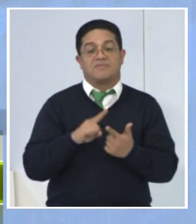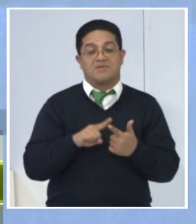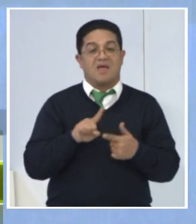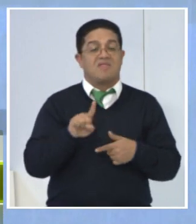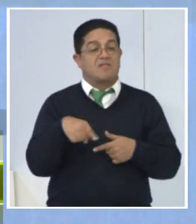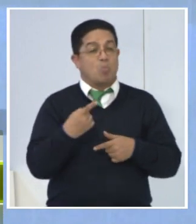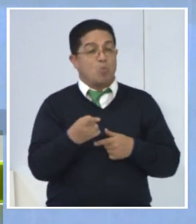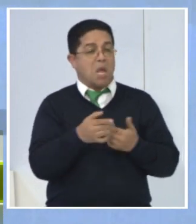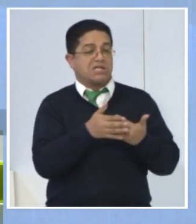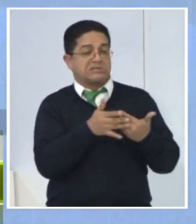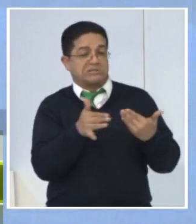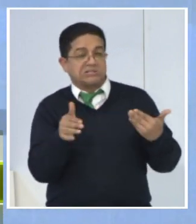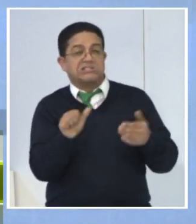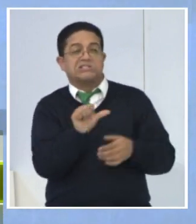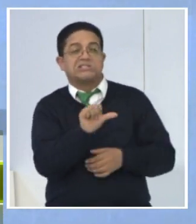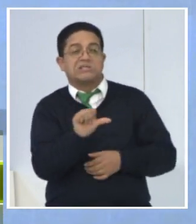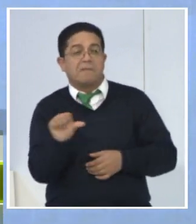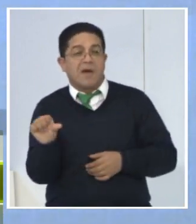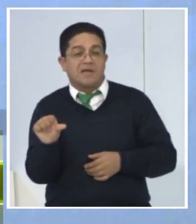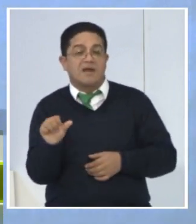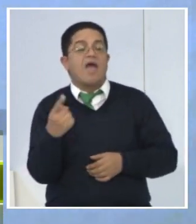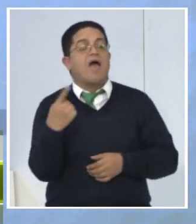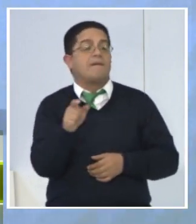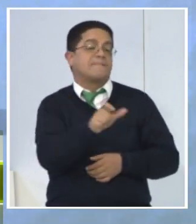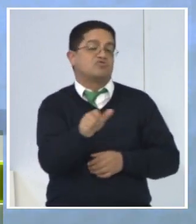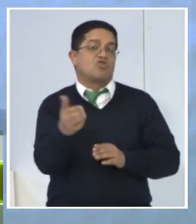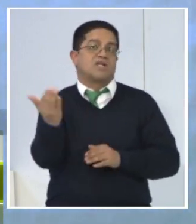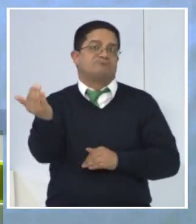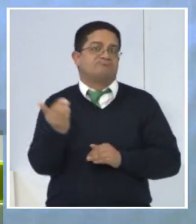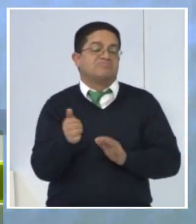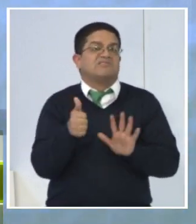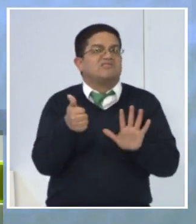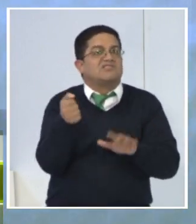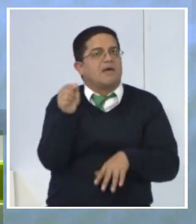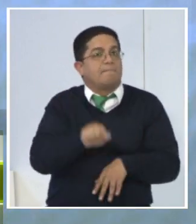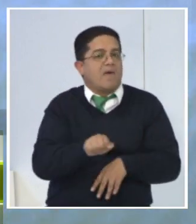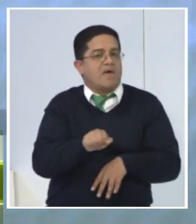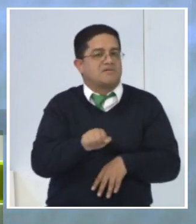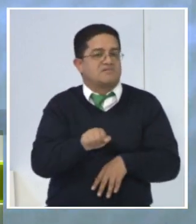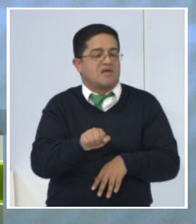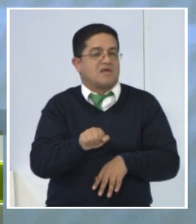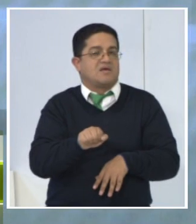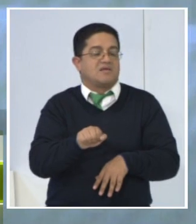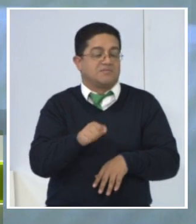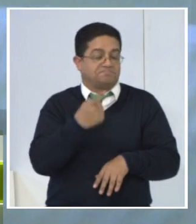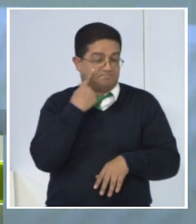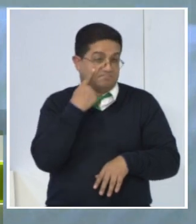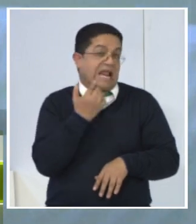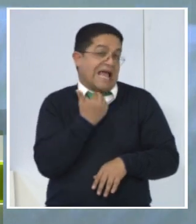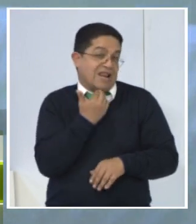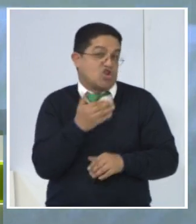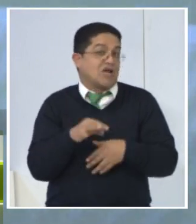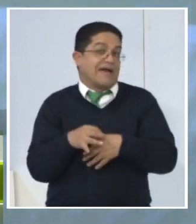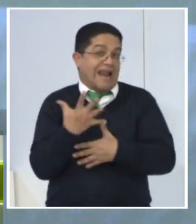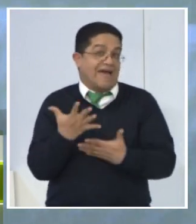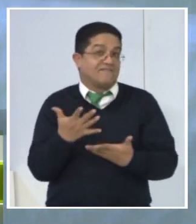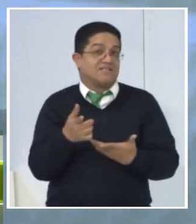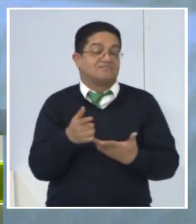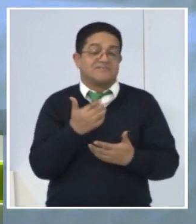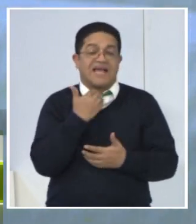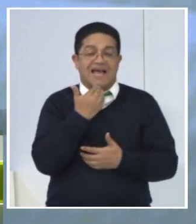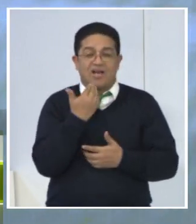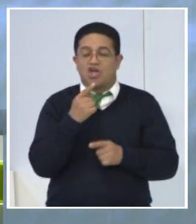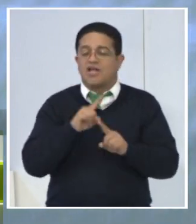las semanas, es un paciente que me han llegado pacientes con 6 meses de evolución, ya podemos hablar de algo crónico, es un tratamiento